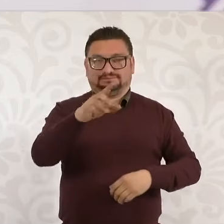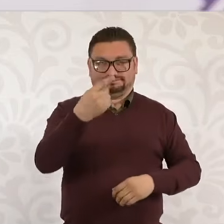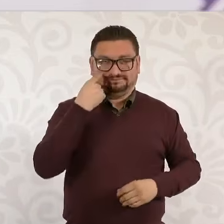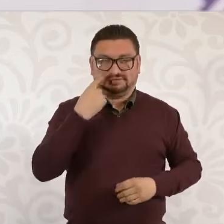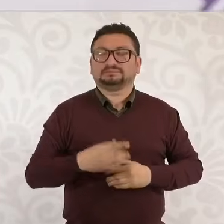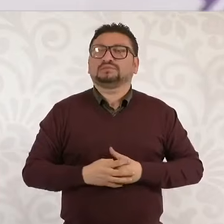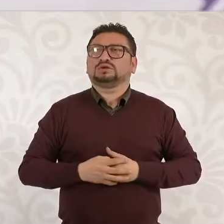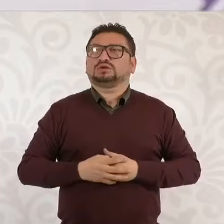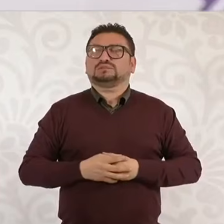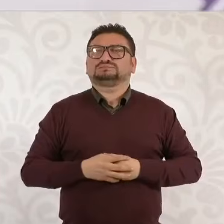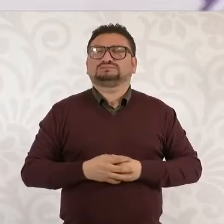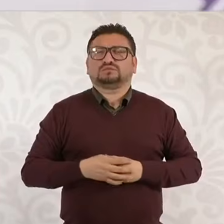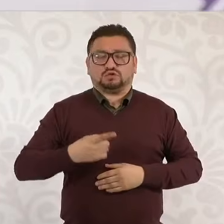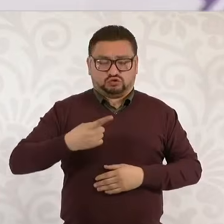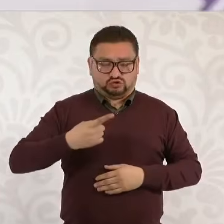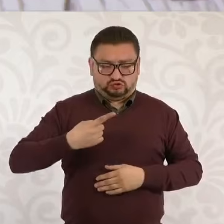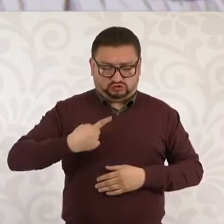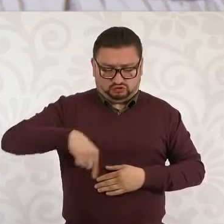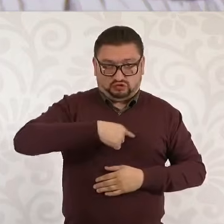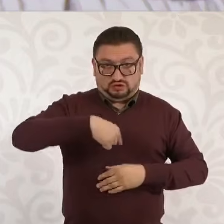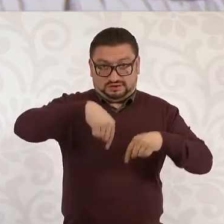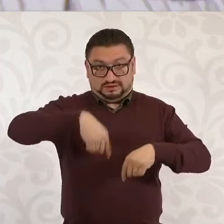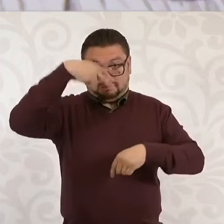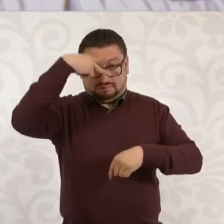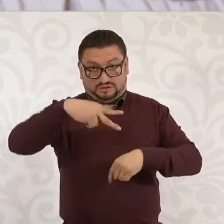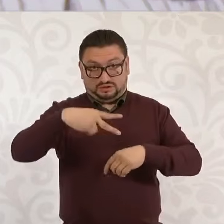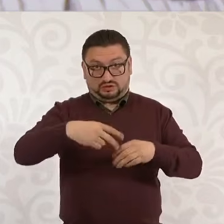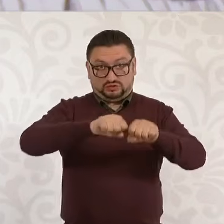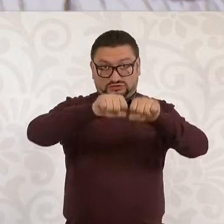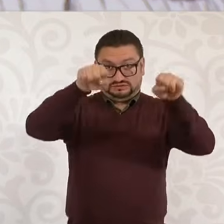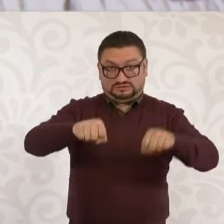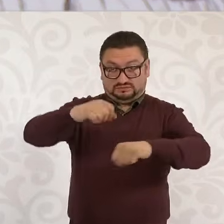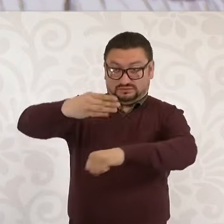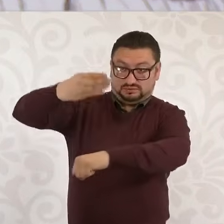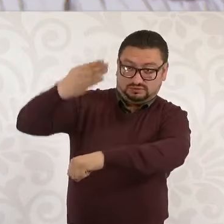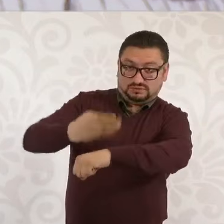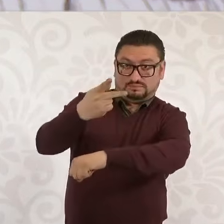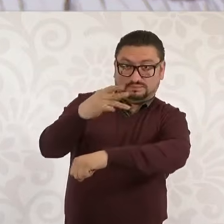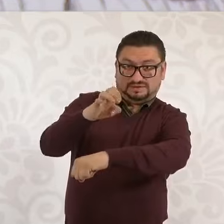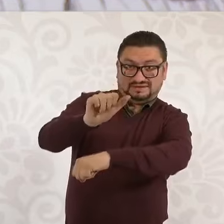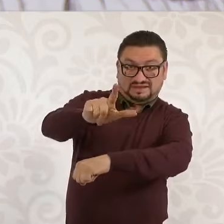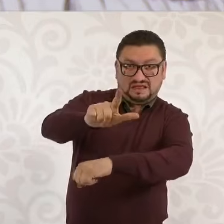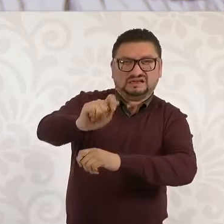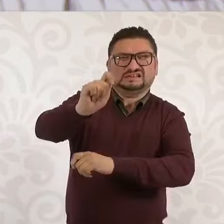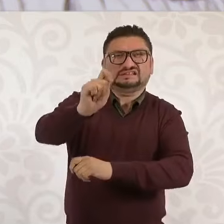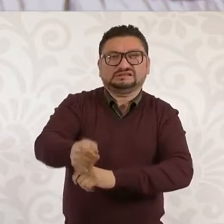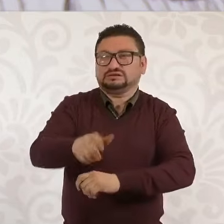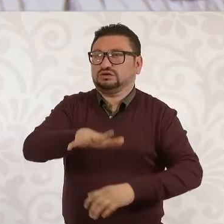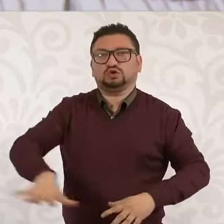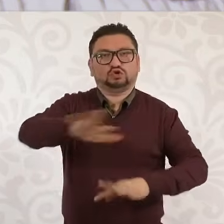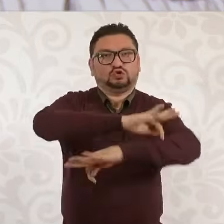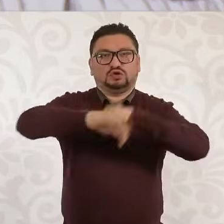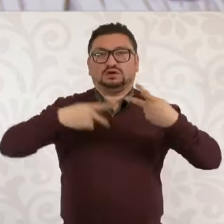nosotros tenemos un sistema penal en donde uno es inocente hasta que es juzgado. Incluso cuando es